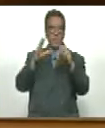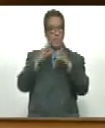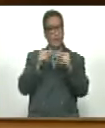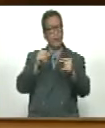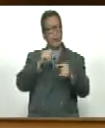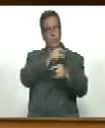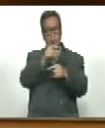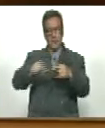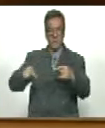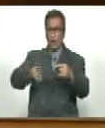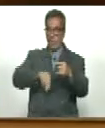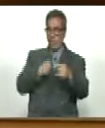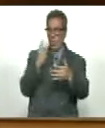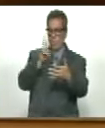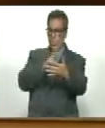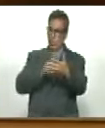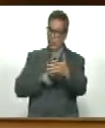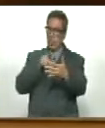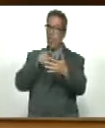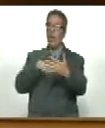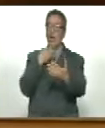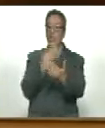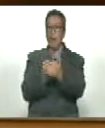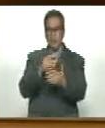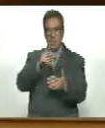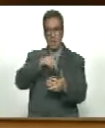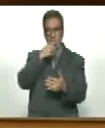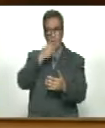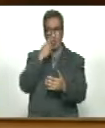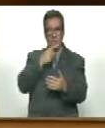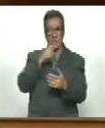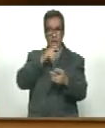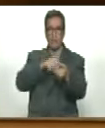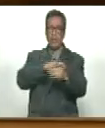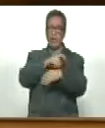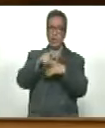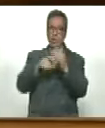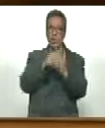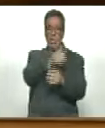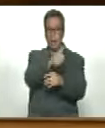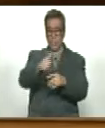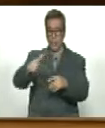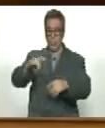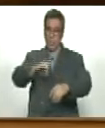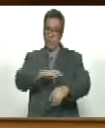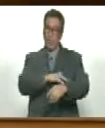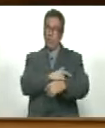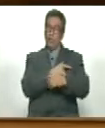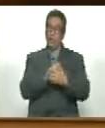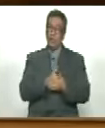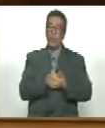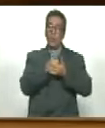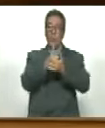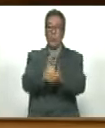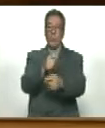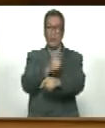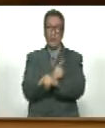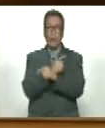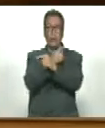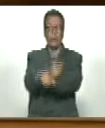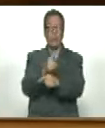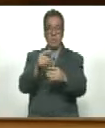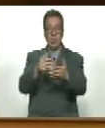Venezuela hasta la política de cupo pleno para cada bachiller que se gradúe en este